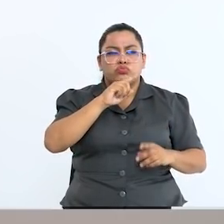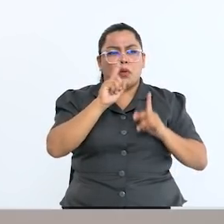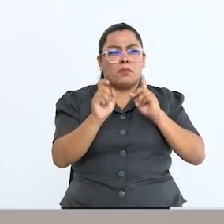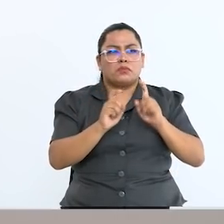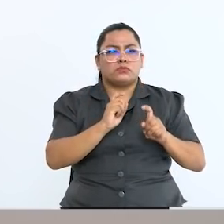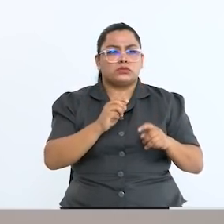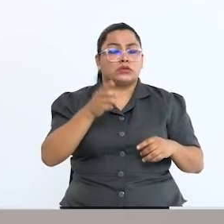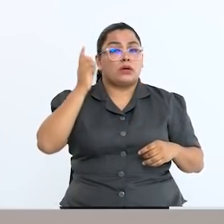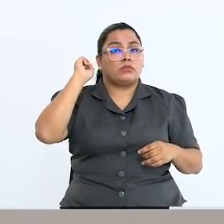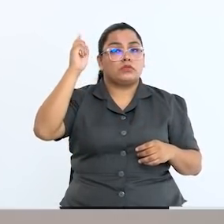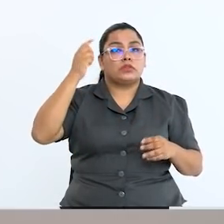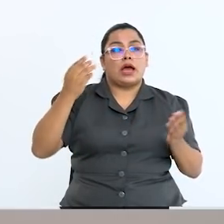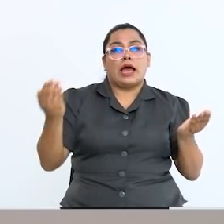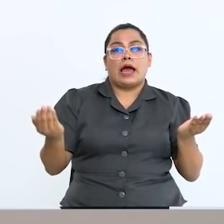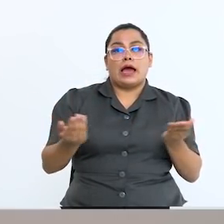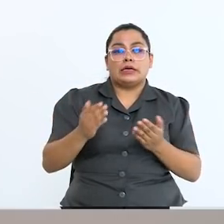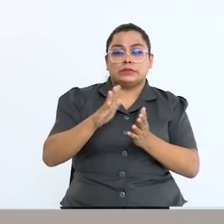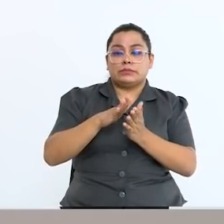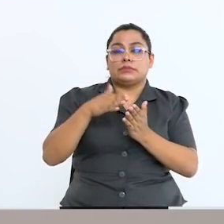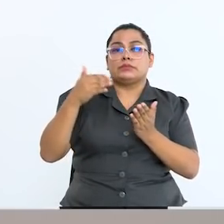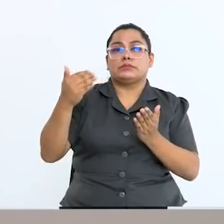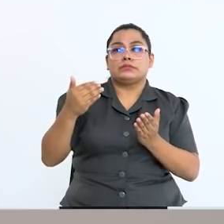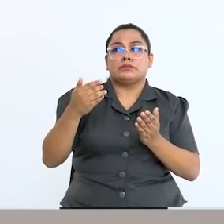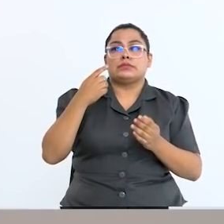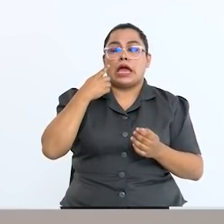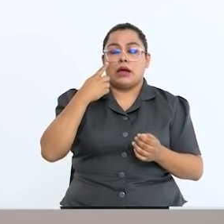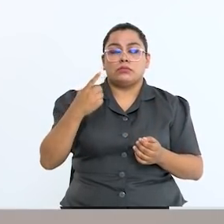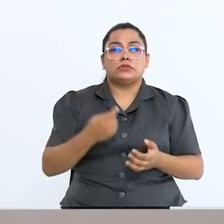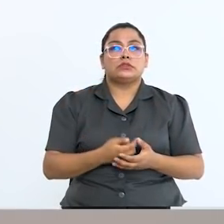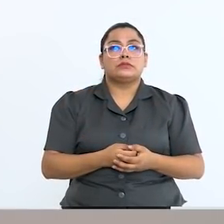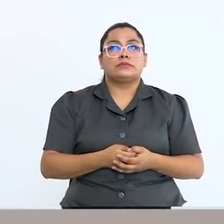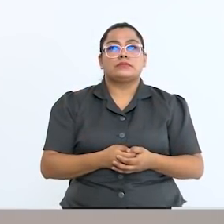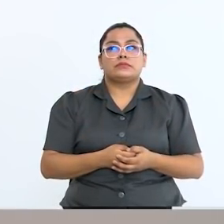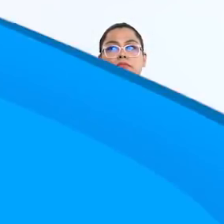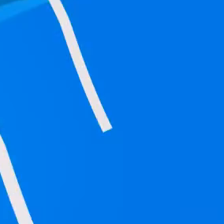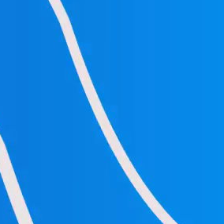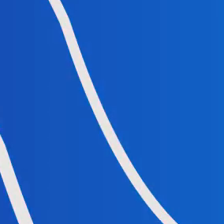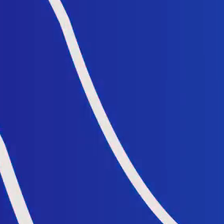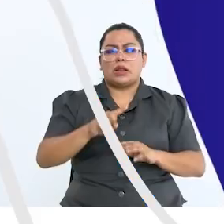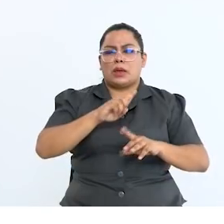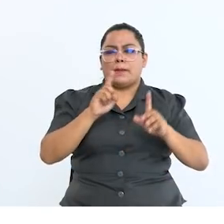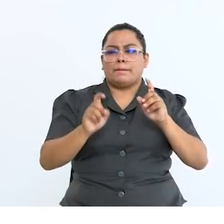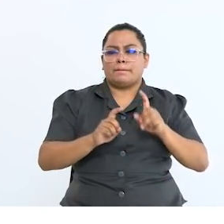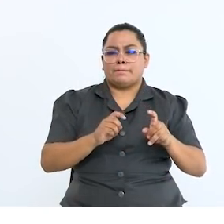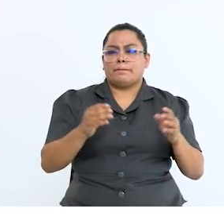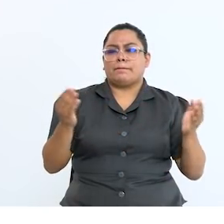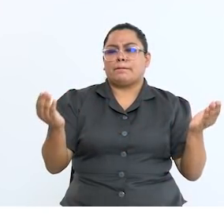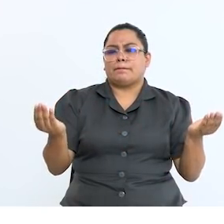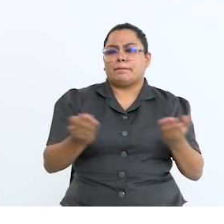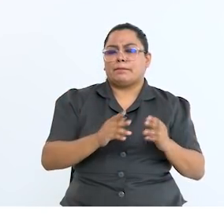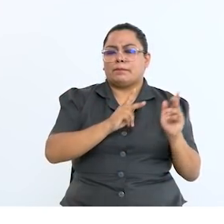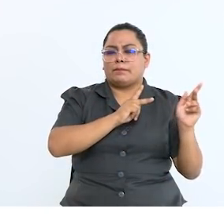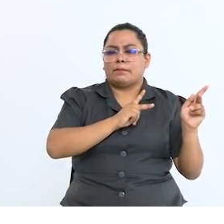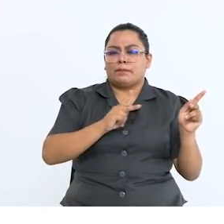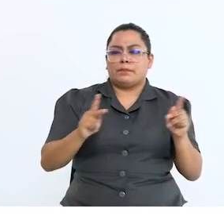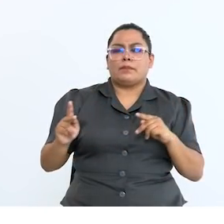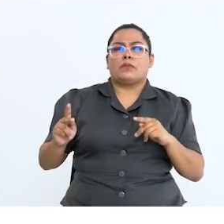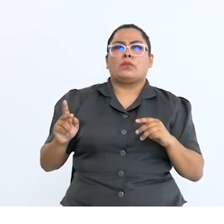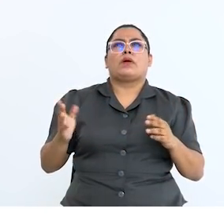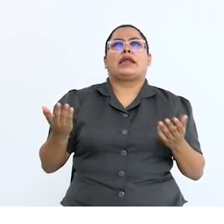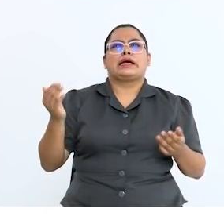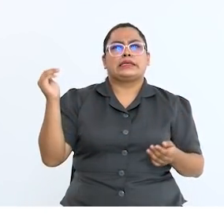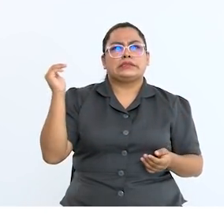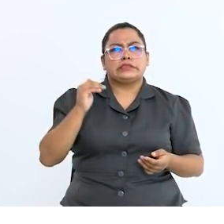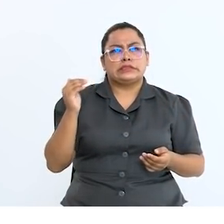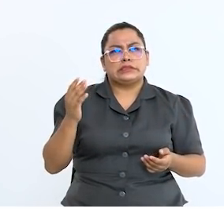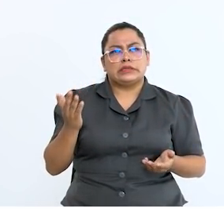inquietudes que el docente se genera a la hora de planificar. Veamos lo siguiente. ¿Qué interrogantes nos hacemos a la hora de planificar?